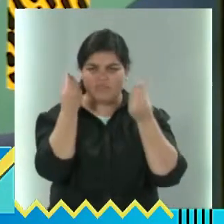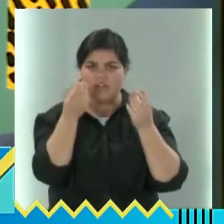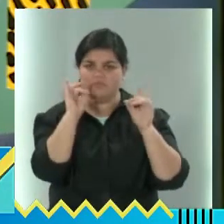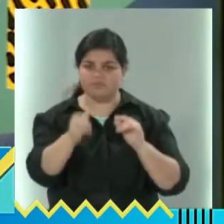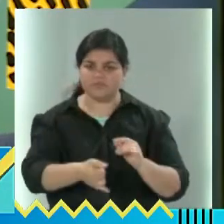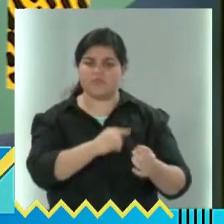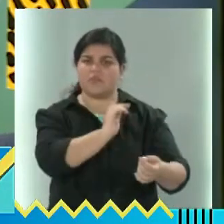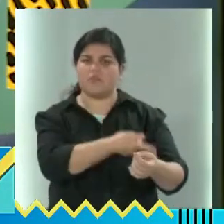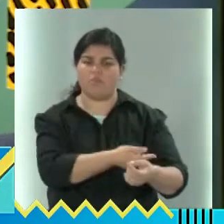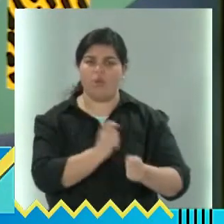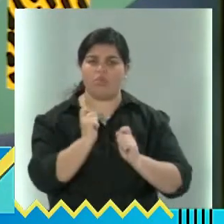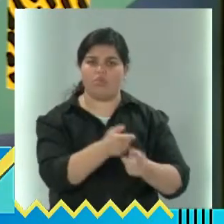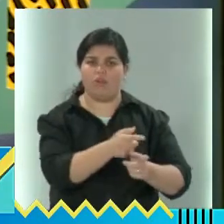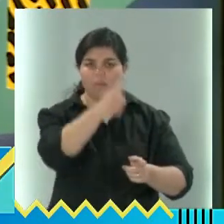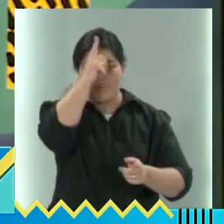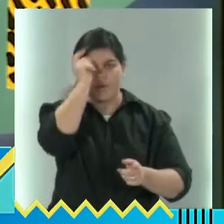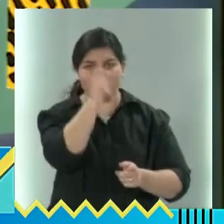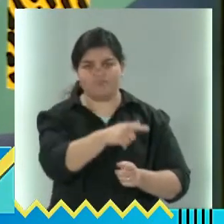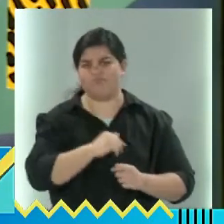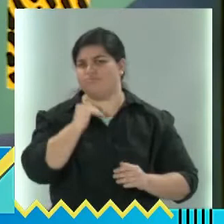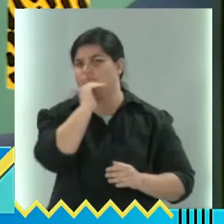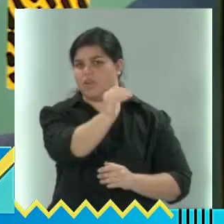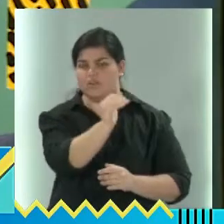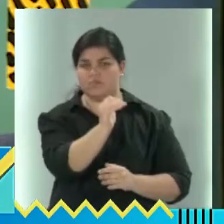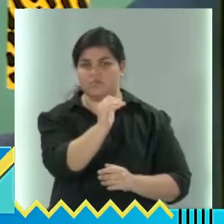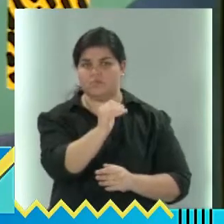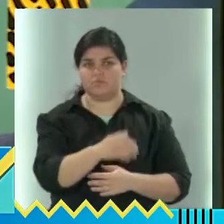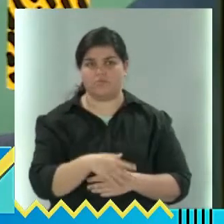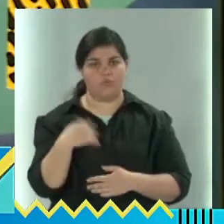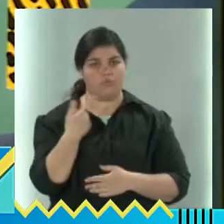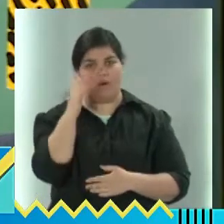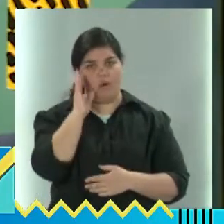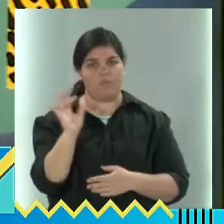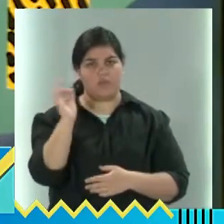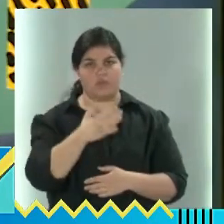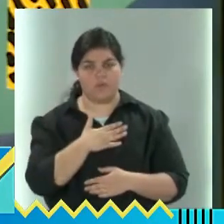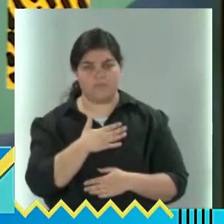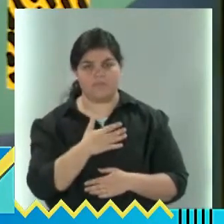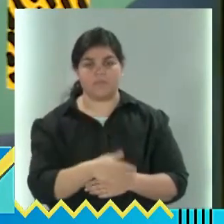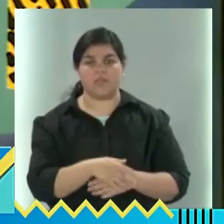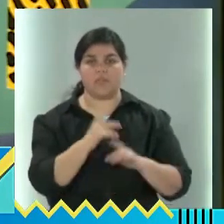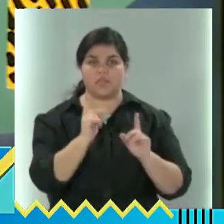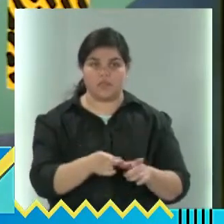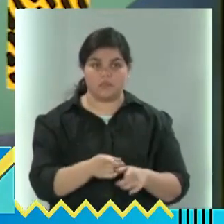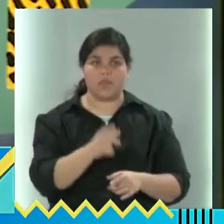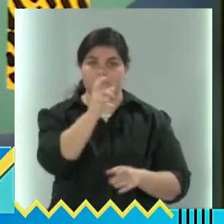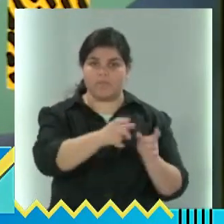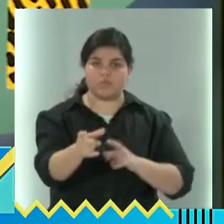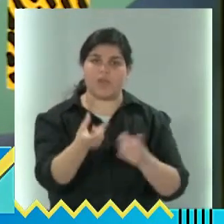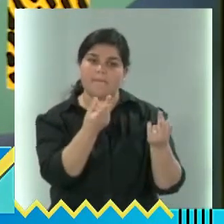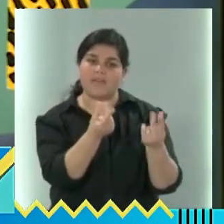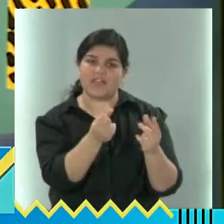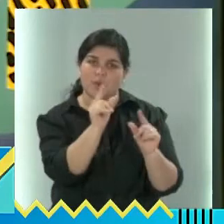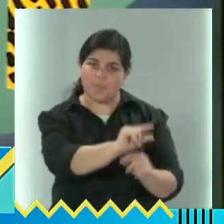la policía un poco más extraordinario desde nuestro punto conceptual. Y vuelvo a repetir, quien tenga menos recursos va a tener